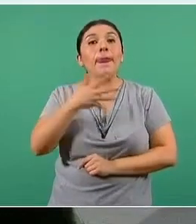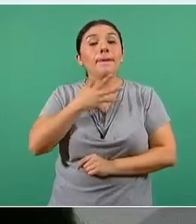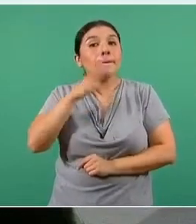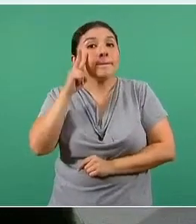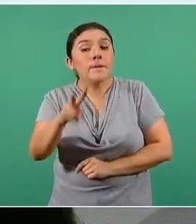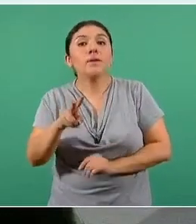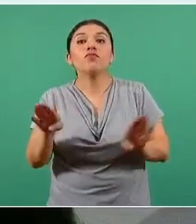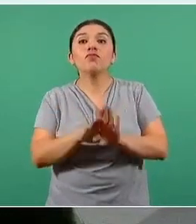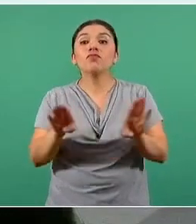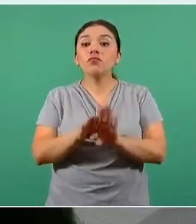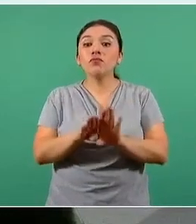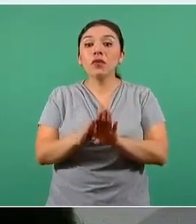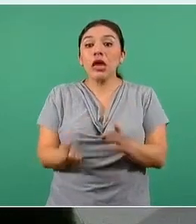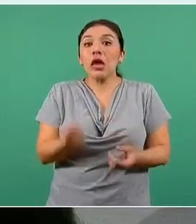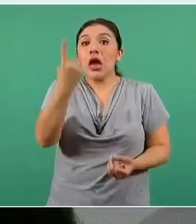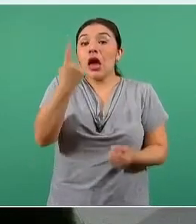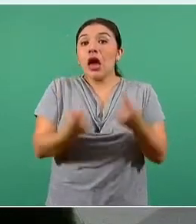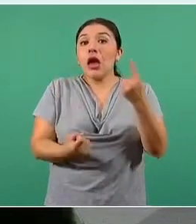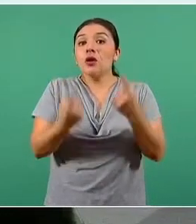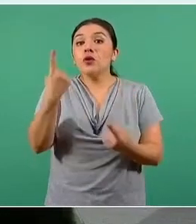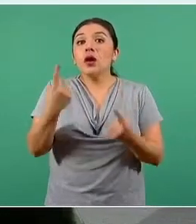donde algunos